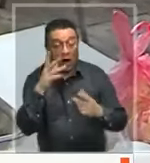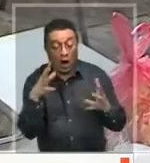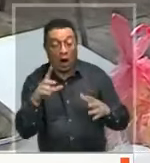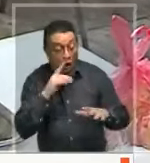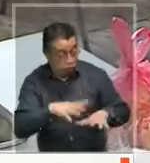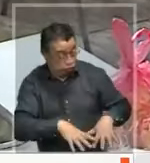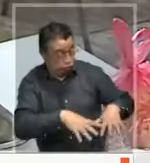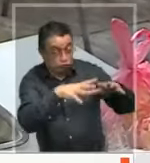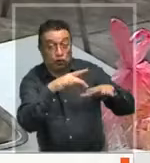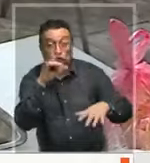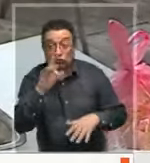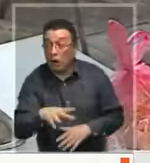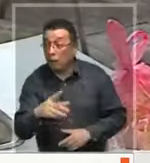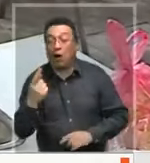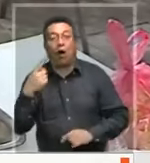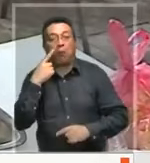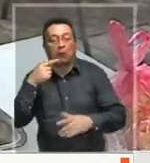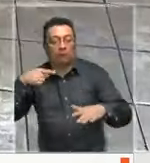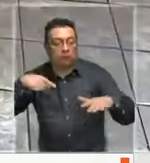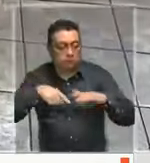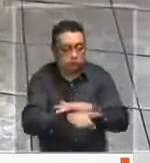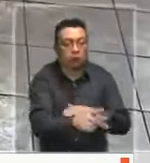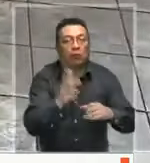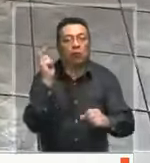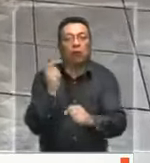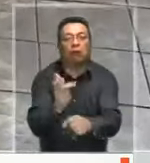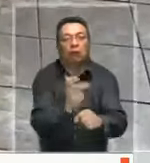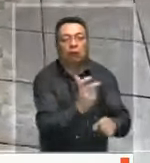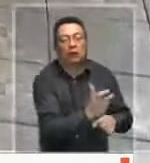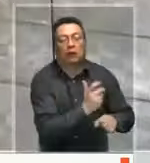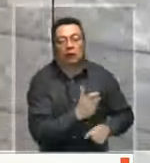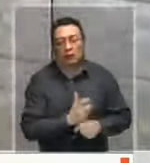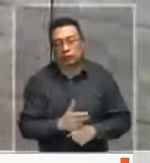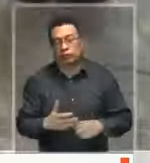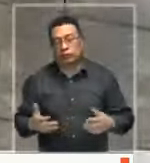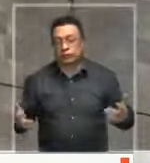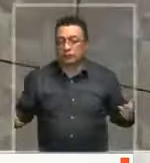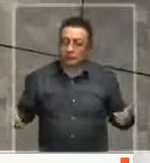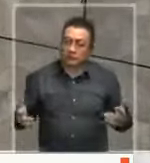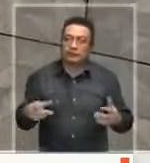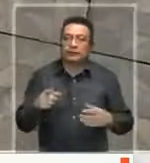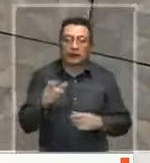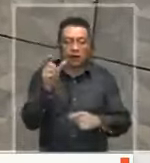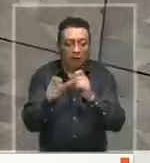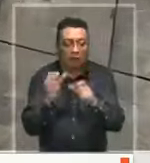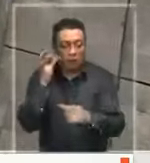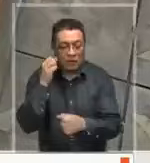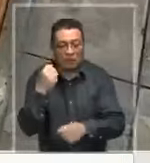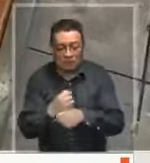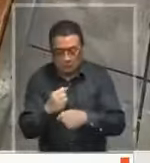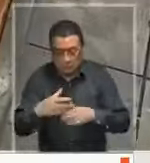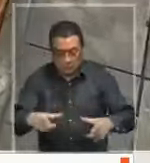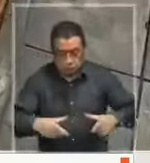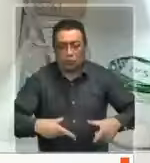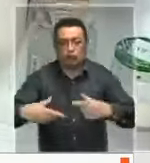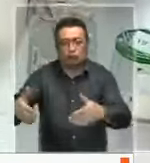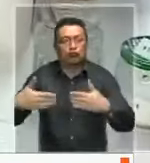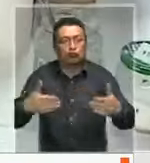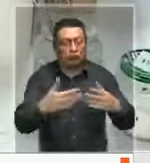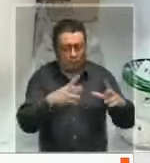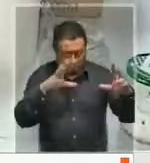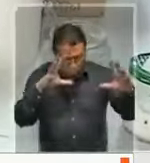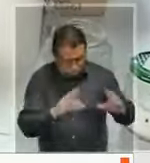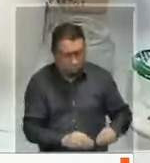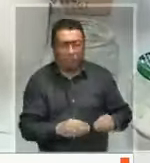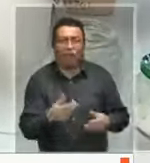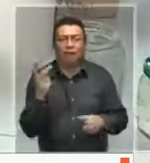mercadería ahí, ingresaron en la noche, robaron gran parte de la mercadería que estas señoras preparan, los alimentos, los reparten acá, las dejaron sin nada.